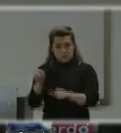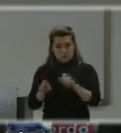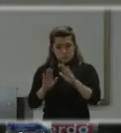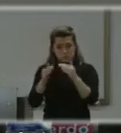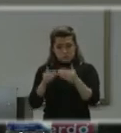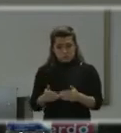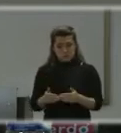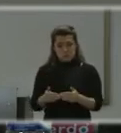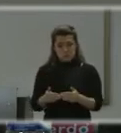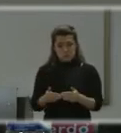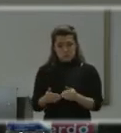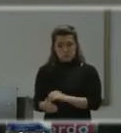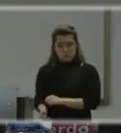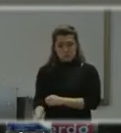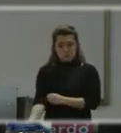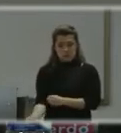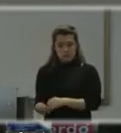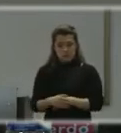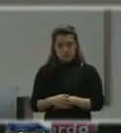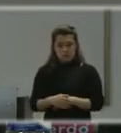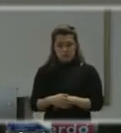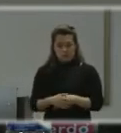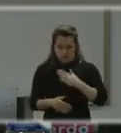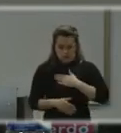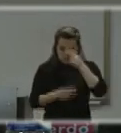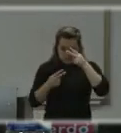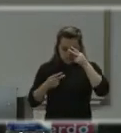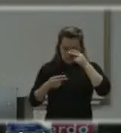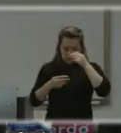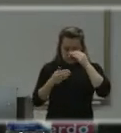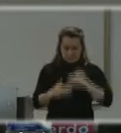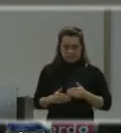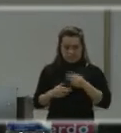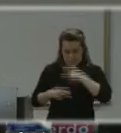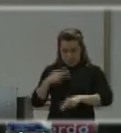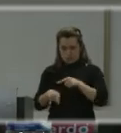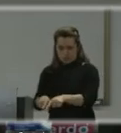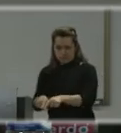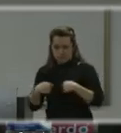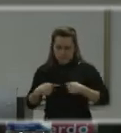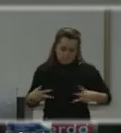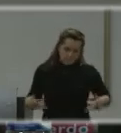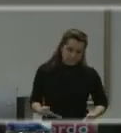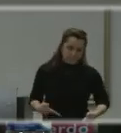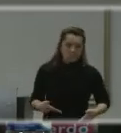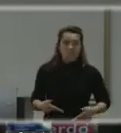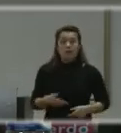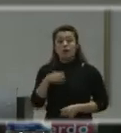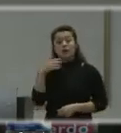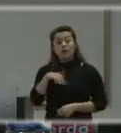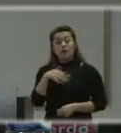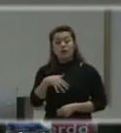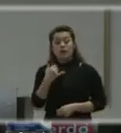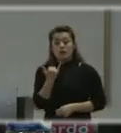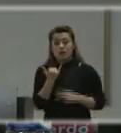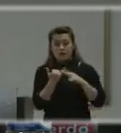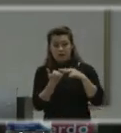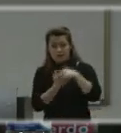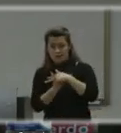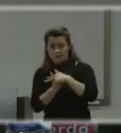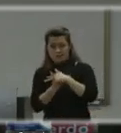perdón. Y eso llevaría a pensar que las esterilizaciones